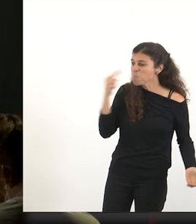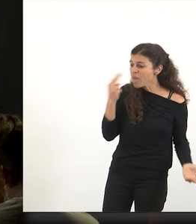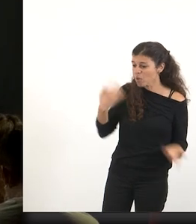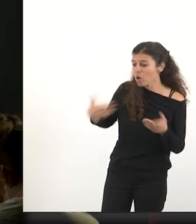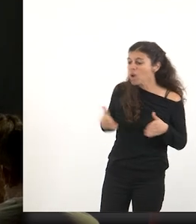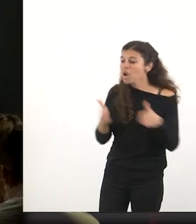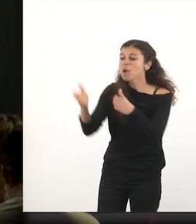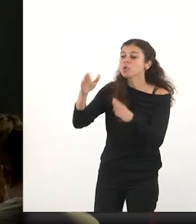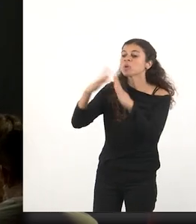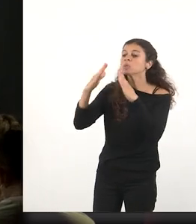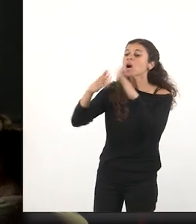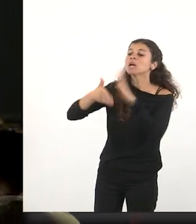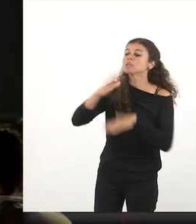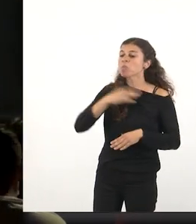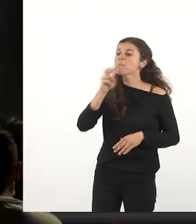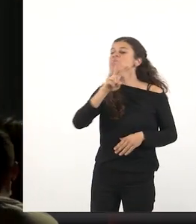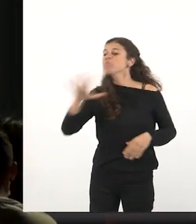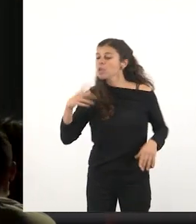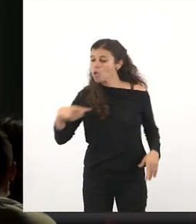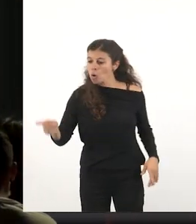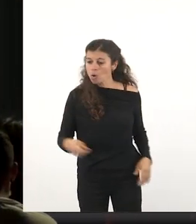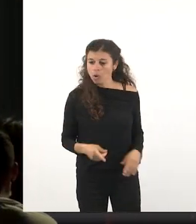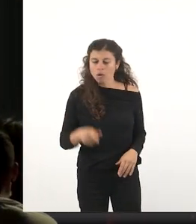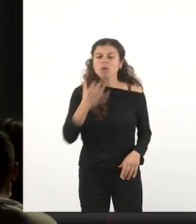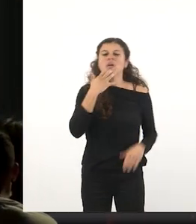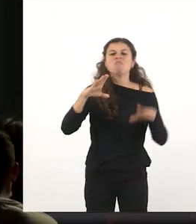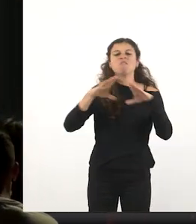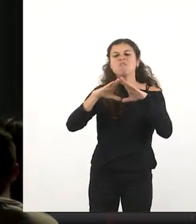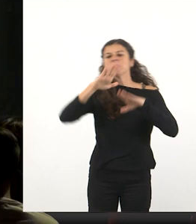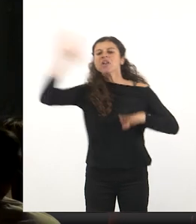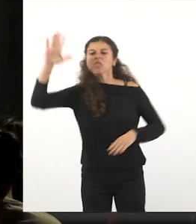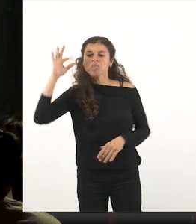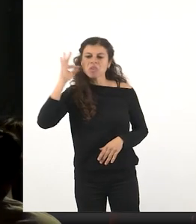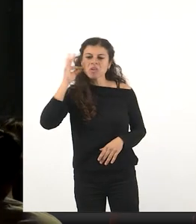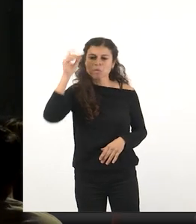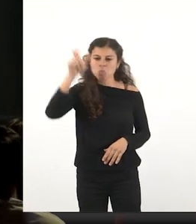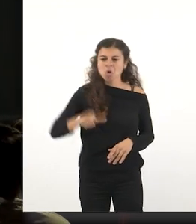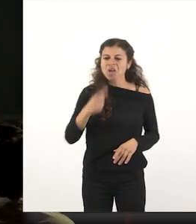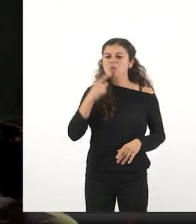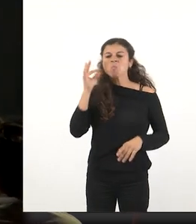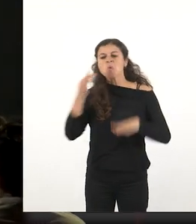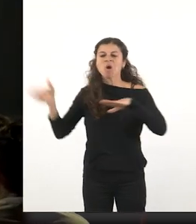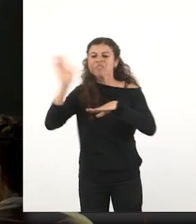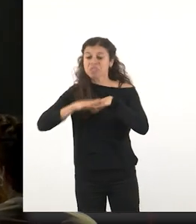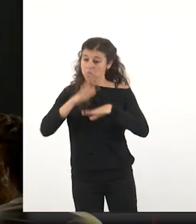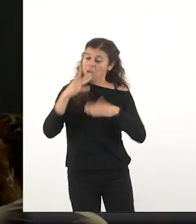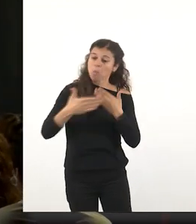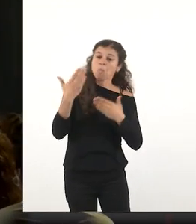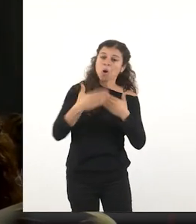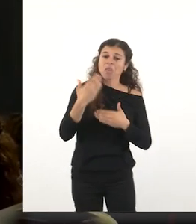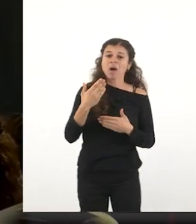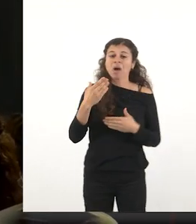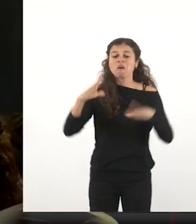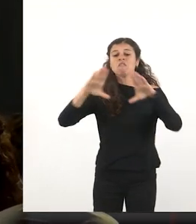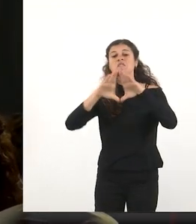encontrar 25. Y aunque venga alguna feminazi a tu instituto, que está muy de moda ahora, ¿eh? Las